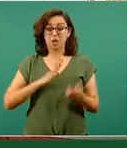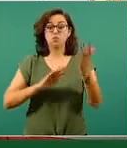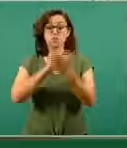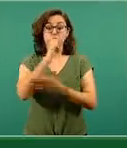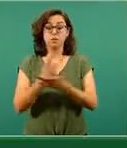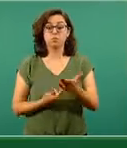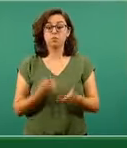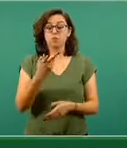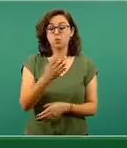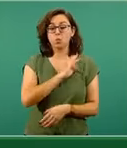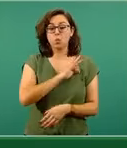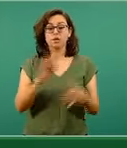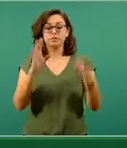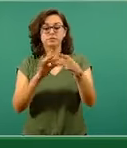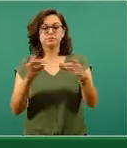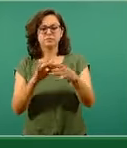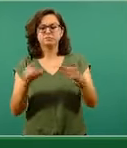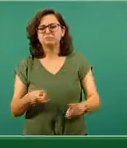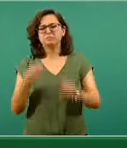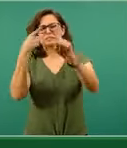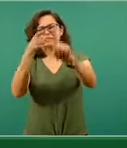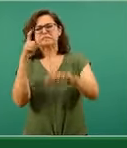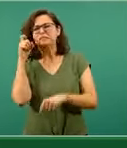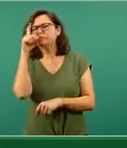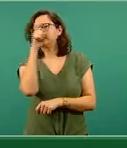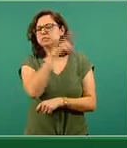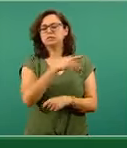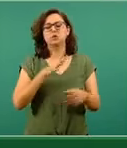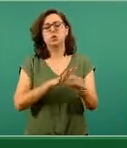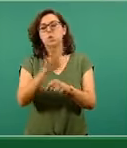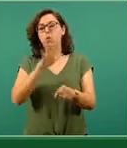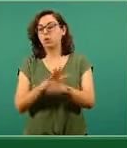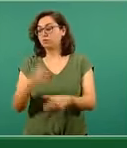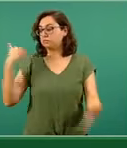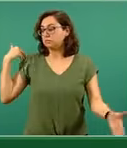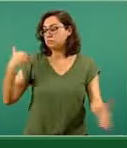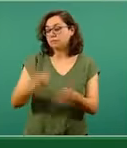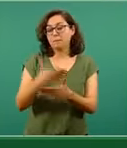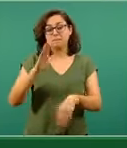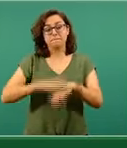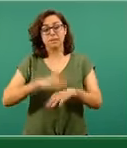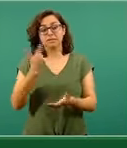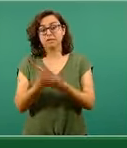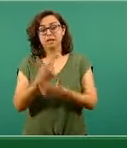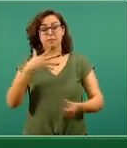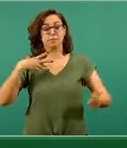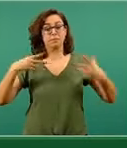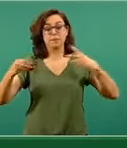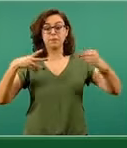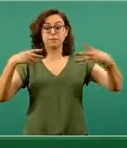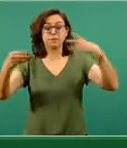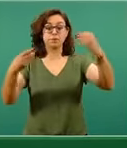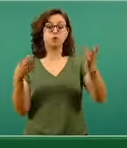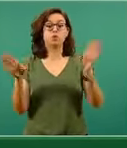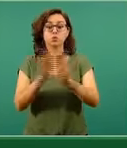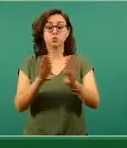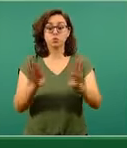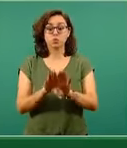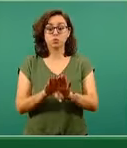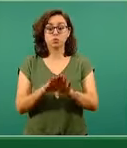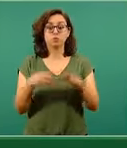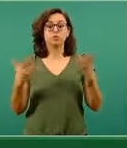puedes compartir un poco de cuáles fueron los retos que enfrentaron durante las fases más intensas de la epidemia para